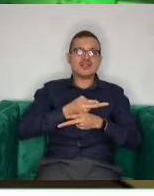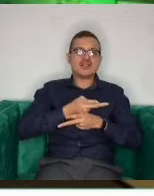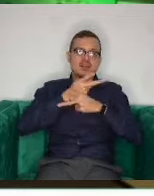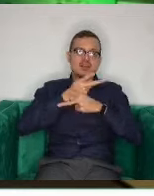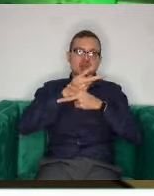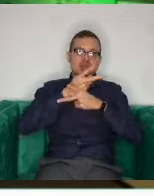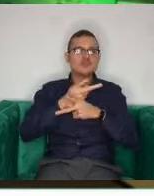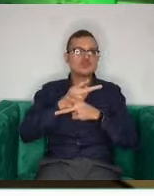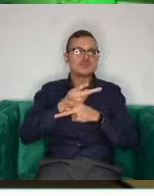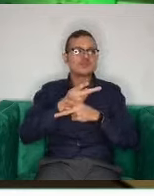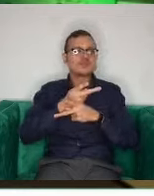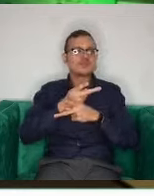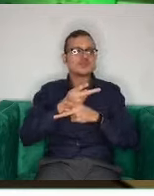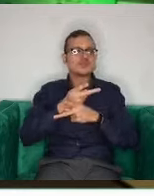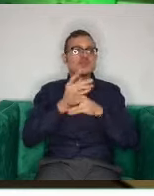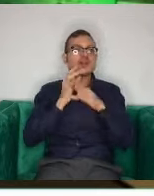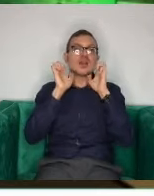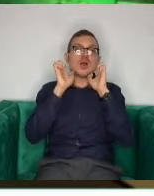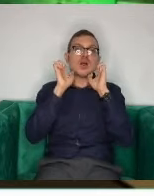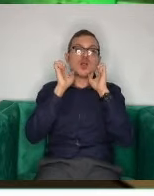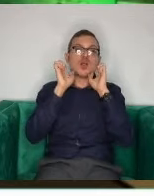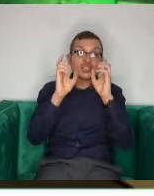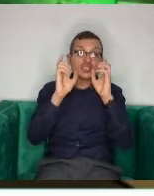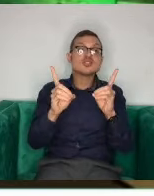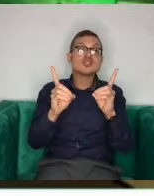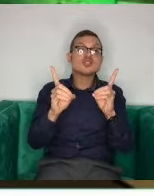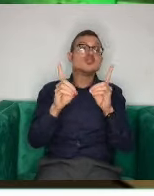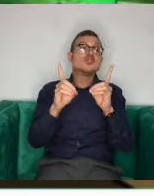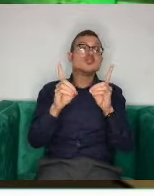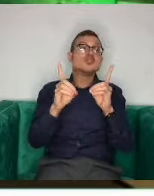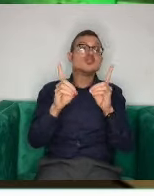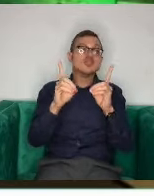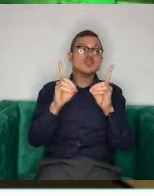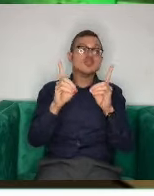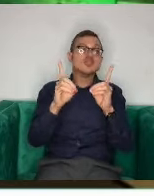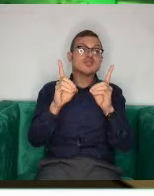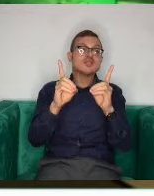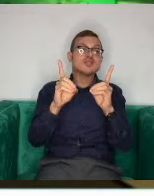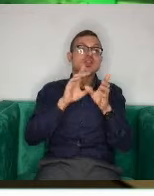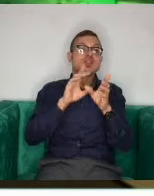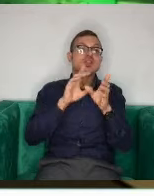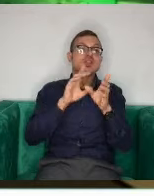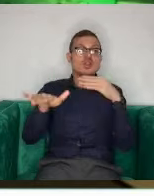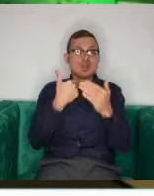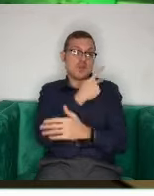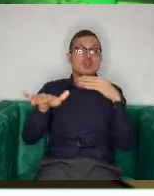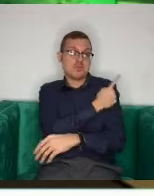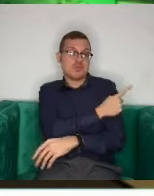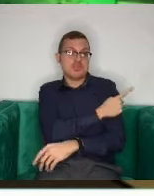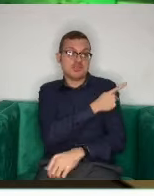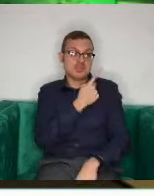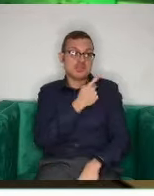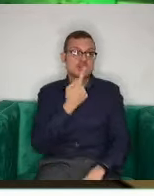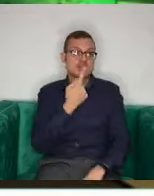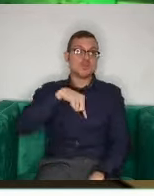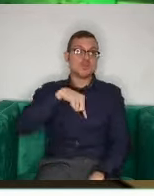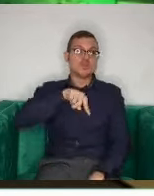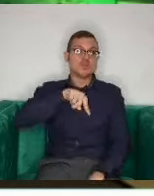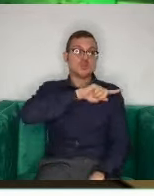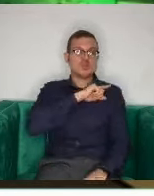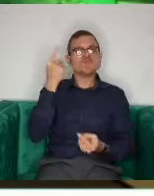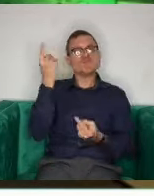es la mejor herramienta de todos los pacientes. Porque si nosotros nos planificamos que vamos para esa